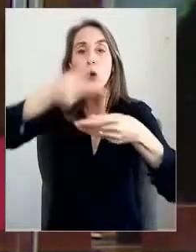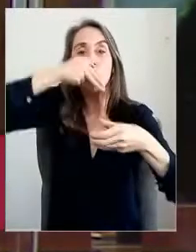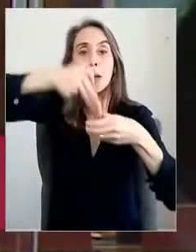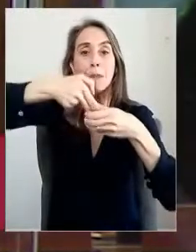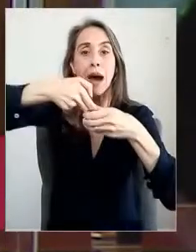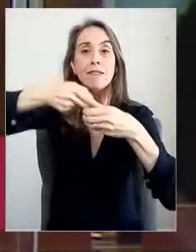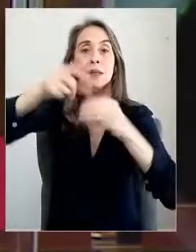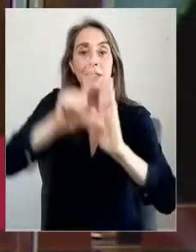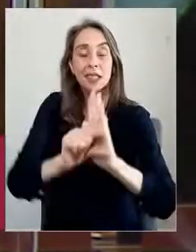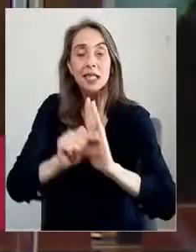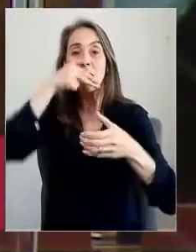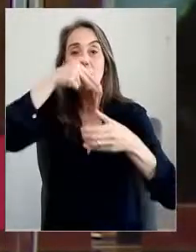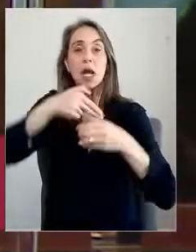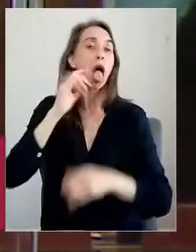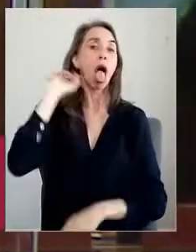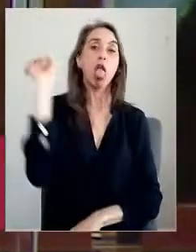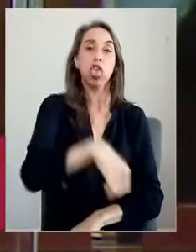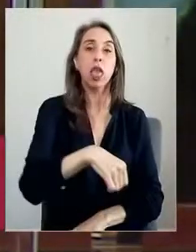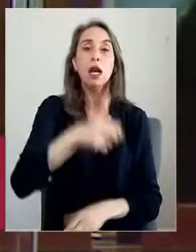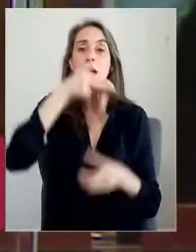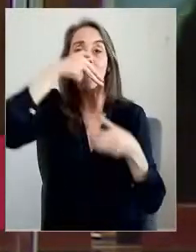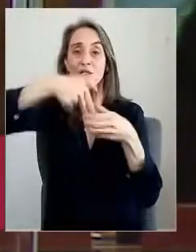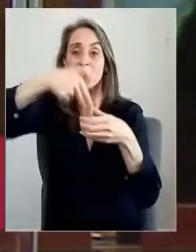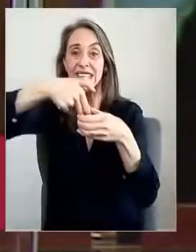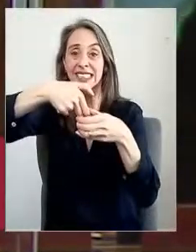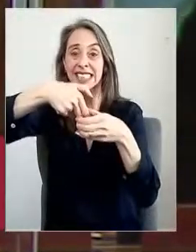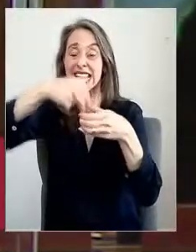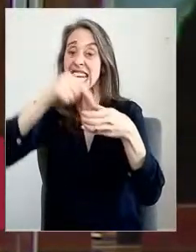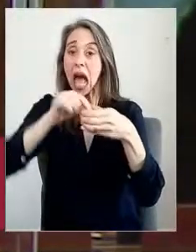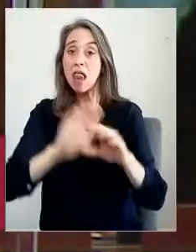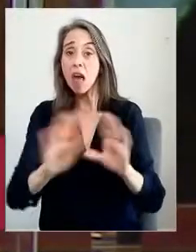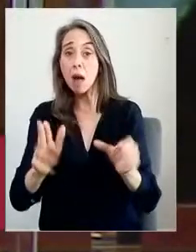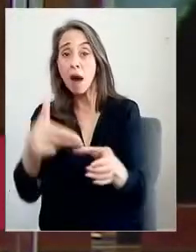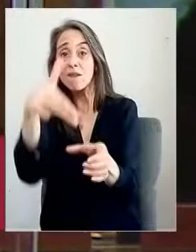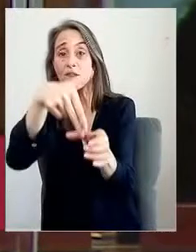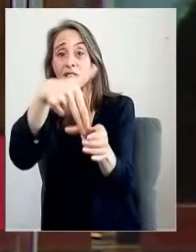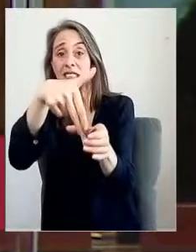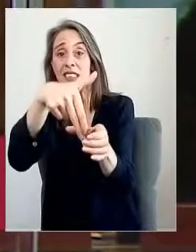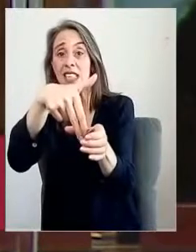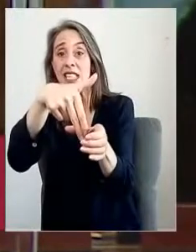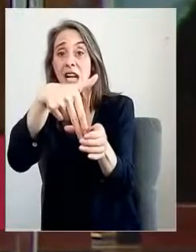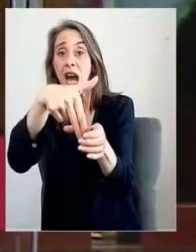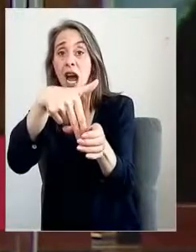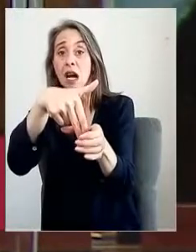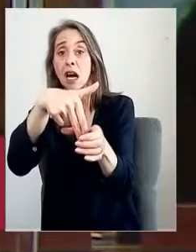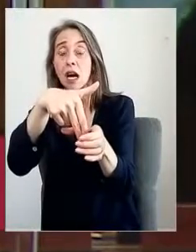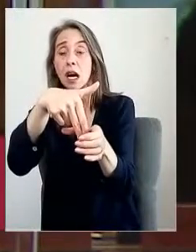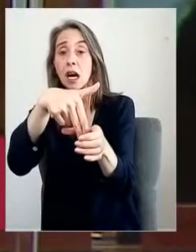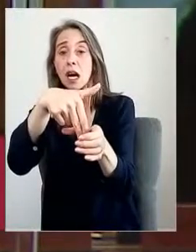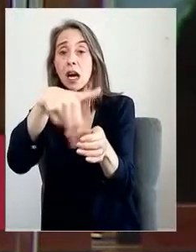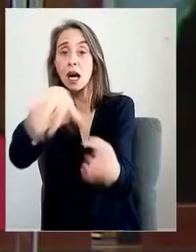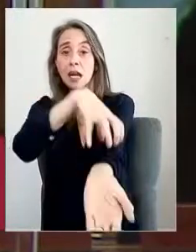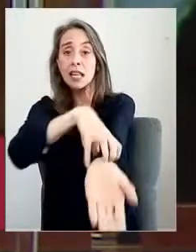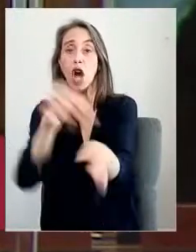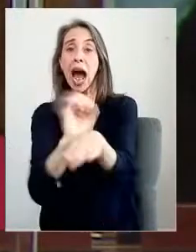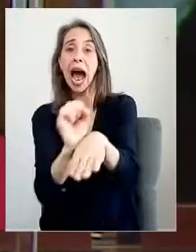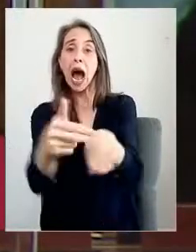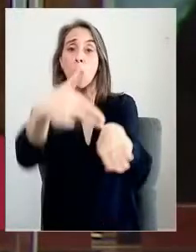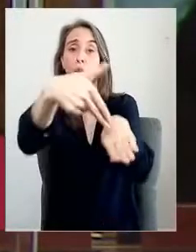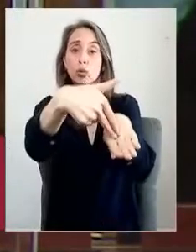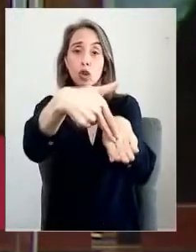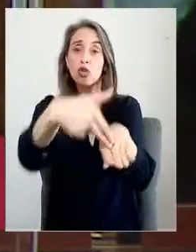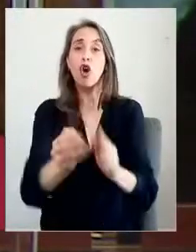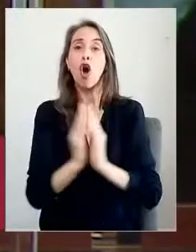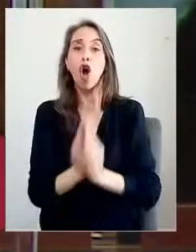solo la bencina, que la bencina no solo se usa en nuestra región para el auto, se usa las lanchas,